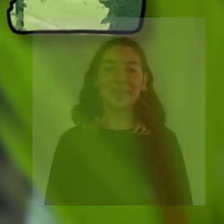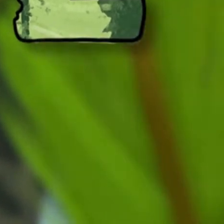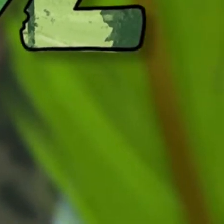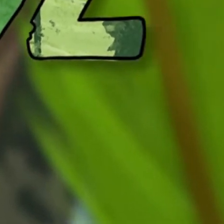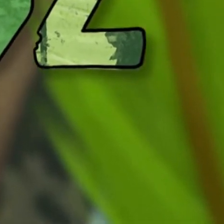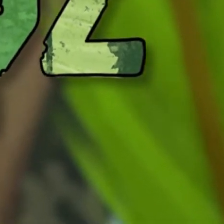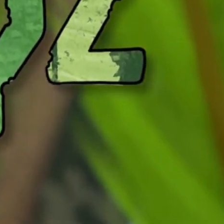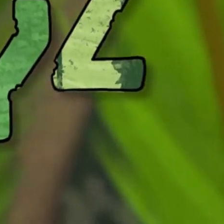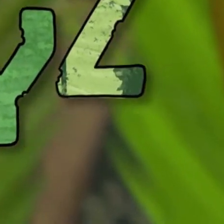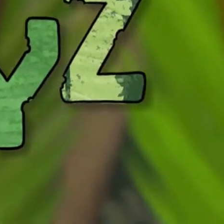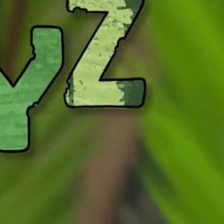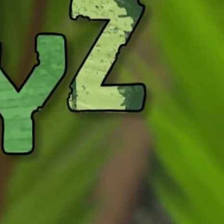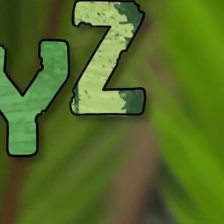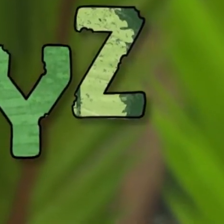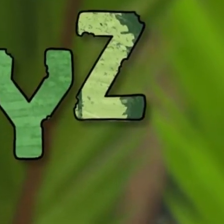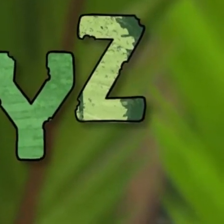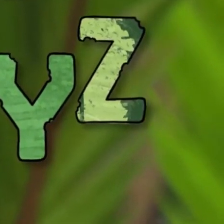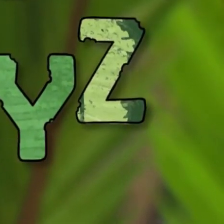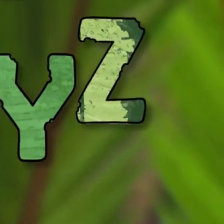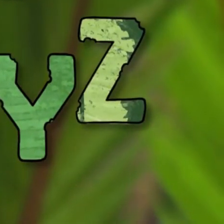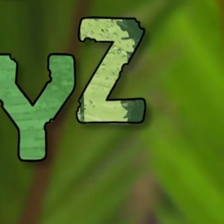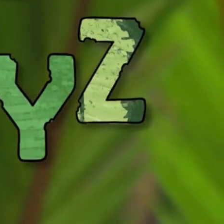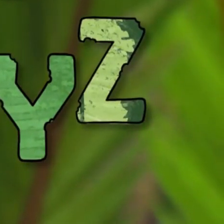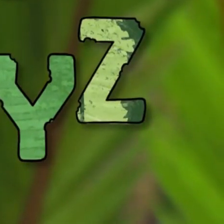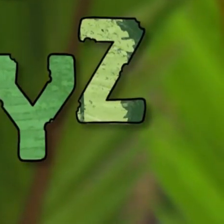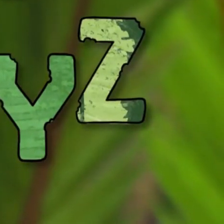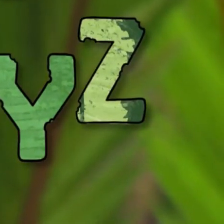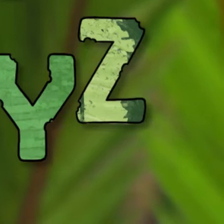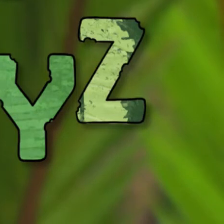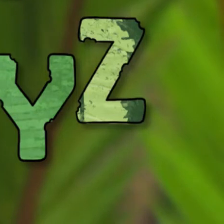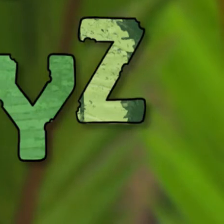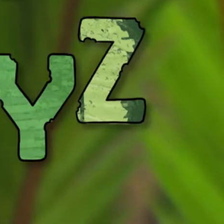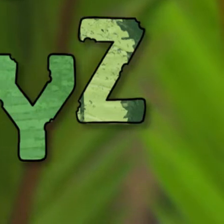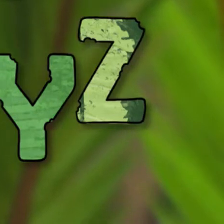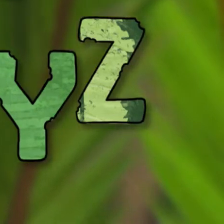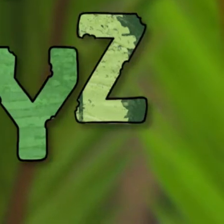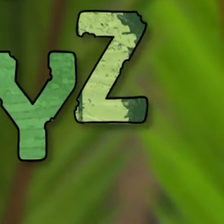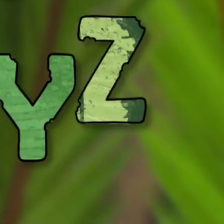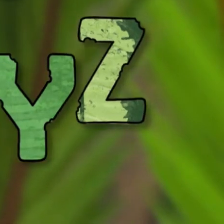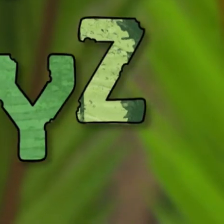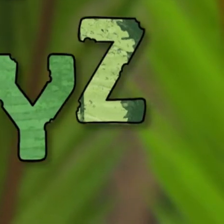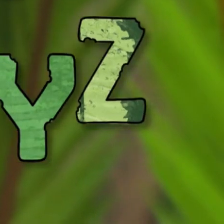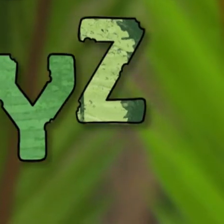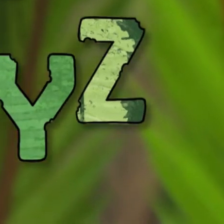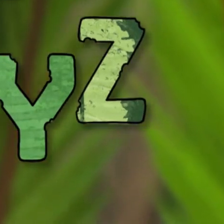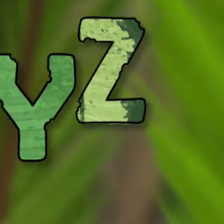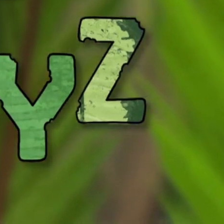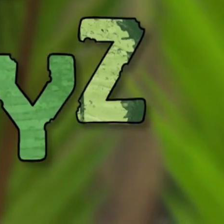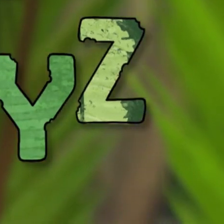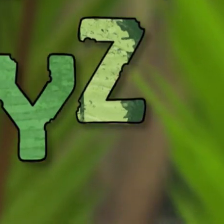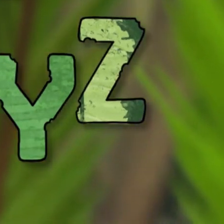Ahora que el abecedario ya me sé, canta conmigo esta vez